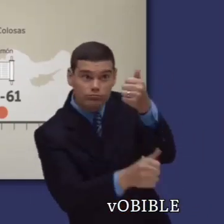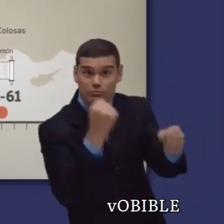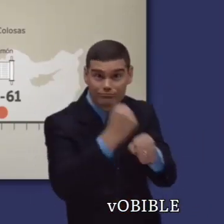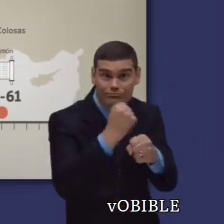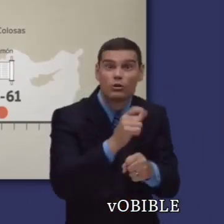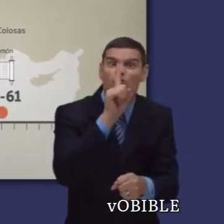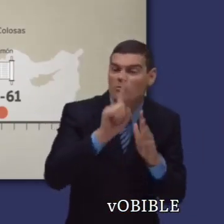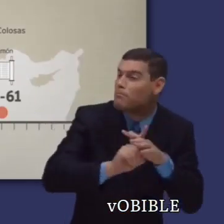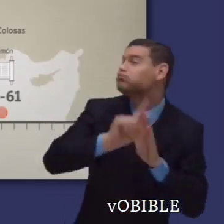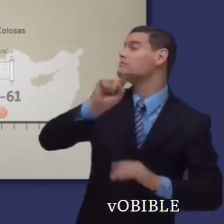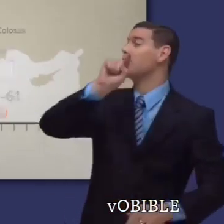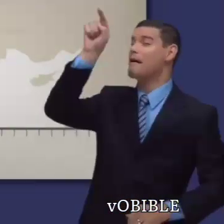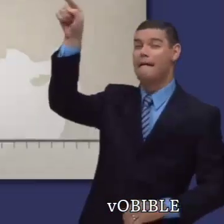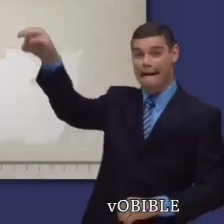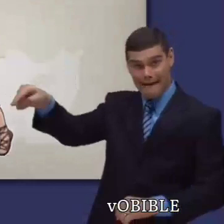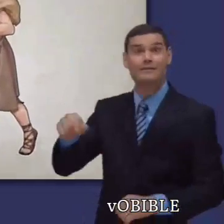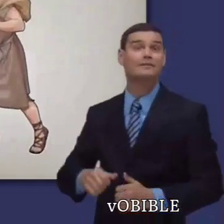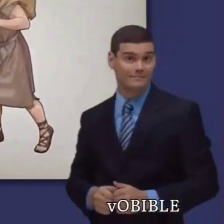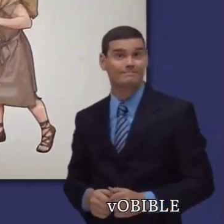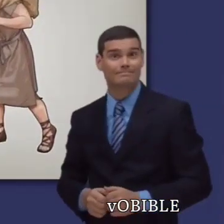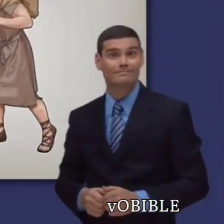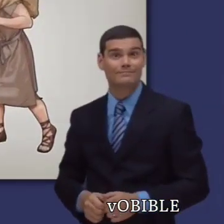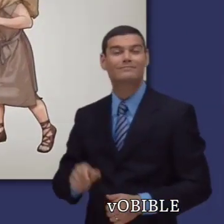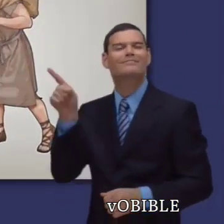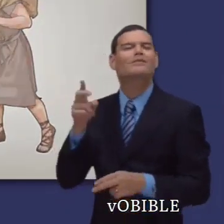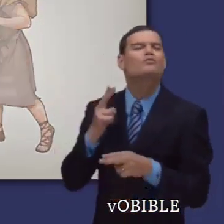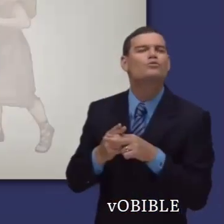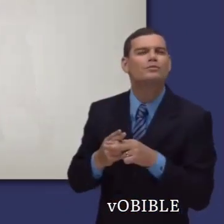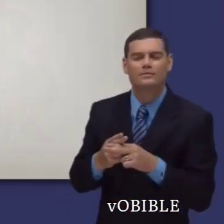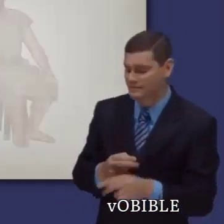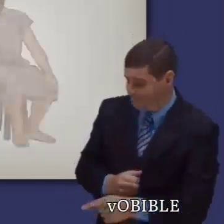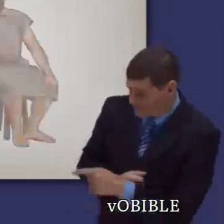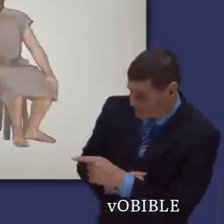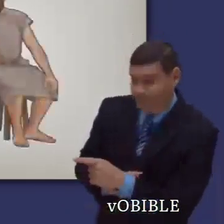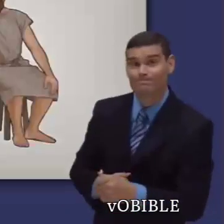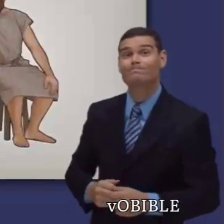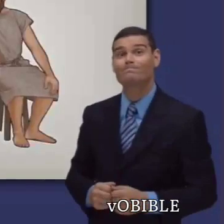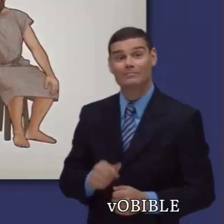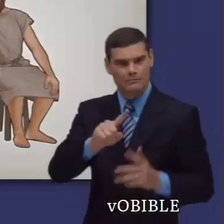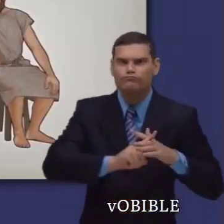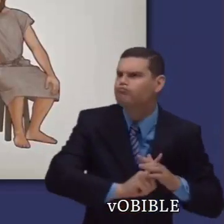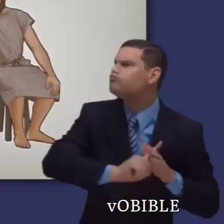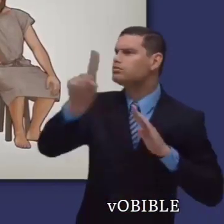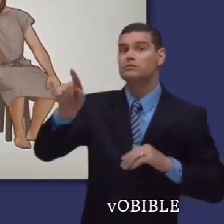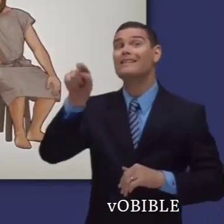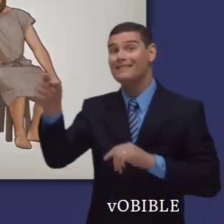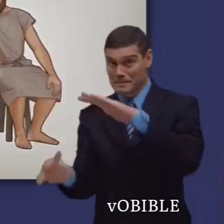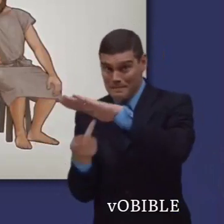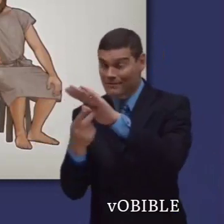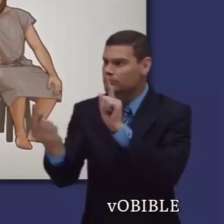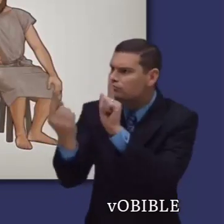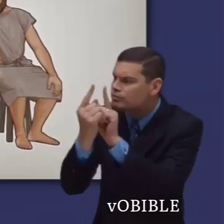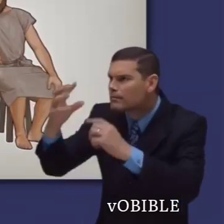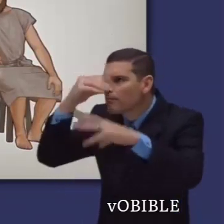Filemón que se había fugado. No se sabe cómo, pero Onésimo conoció a Pablo en Roma y enseguida se hizo